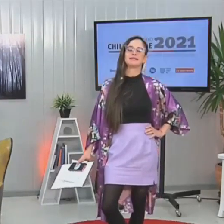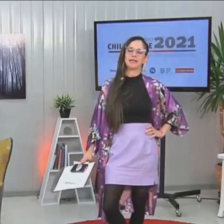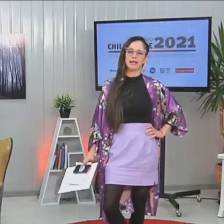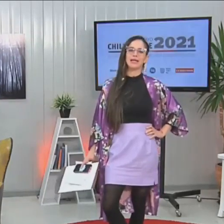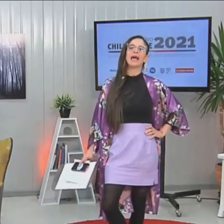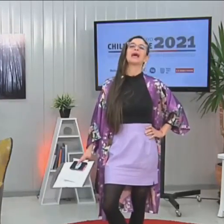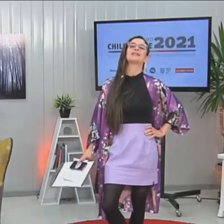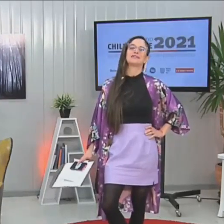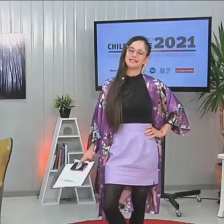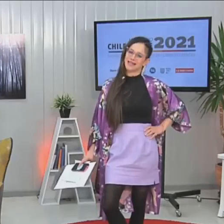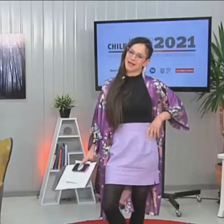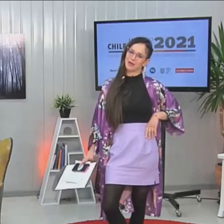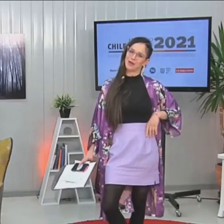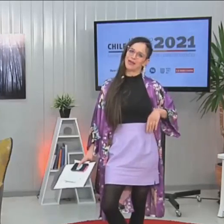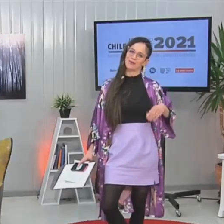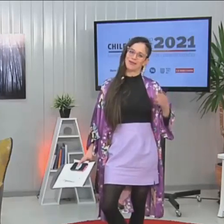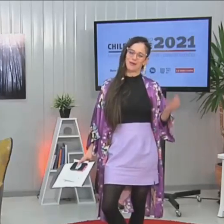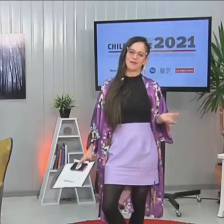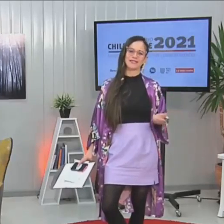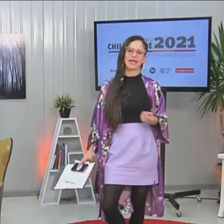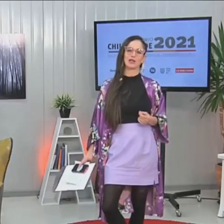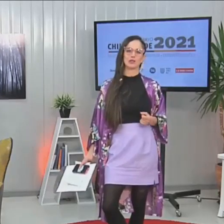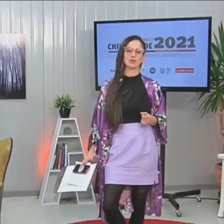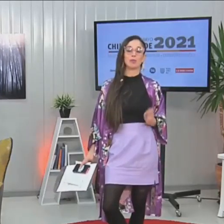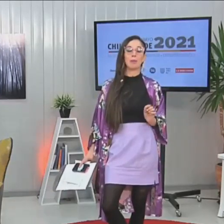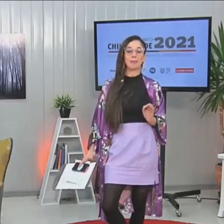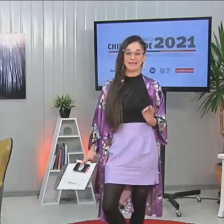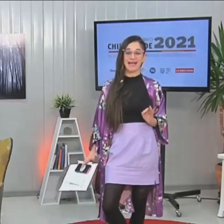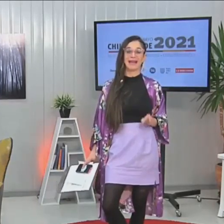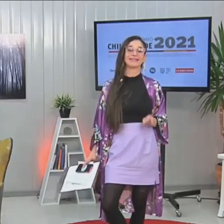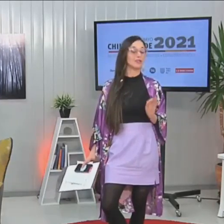programa especial aniversario de nuestra Universidad